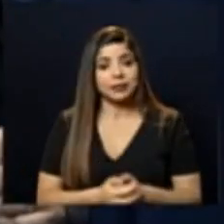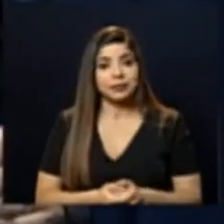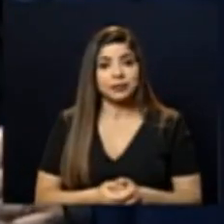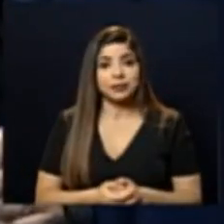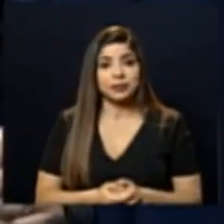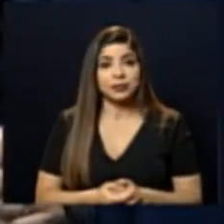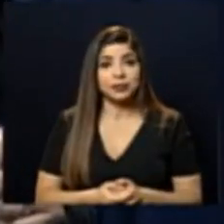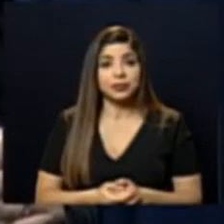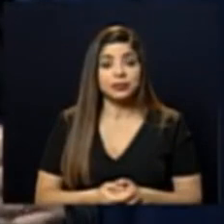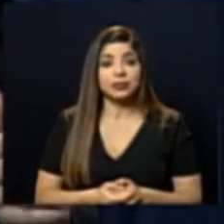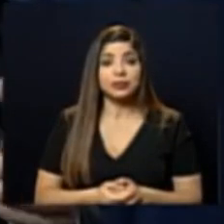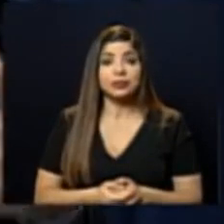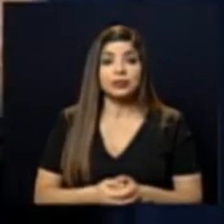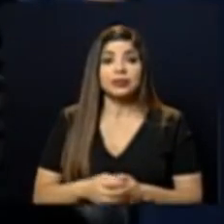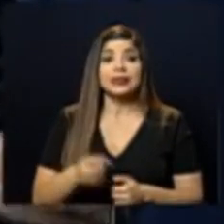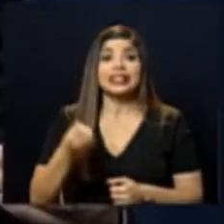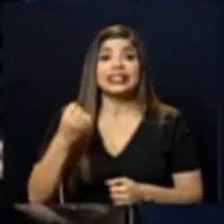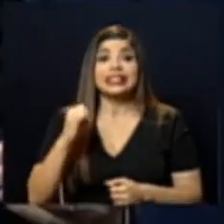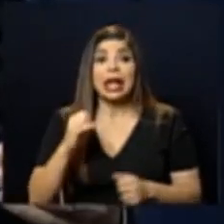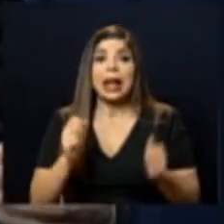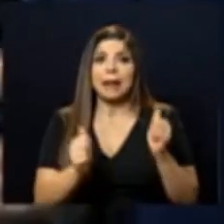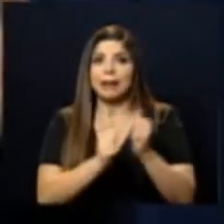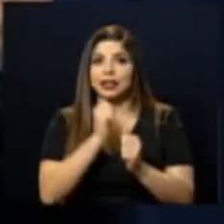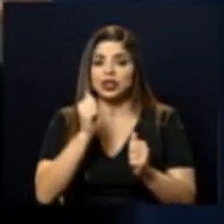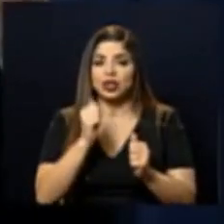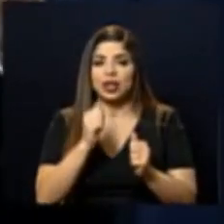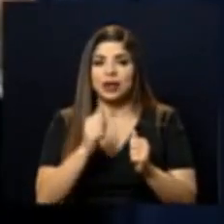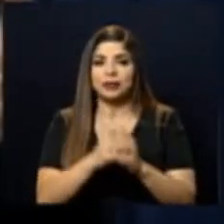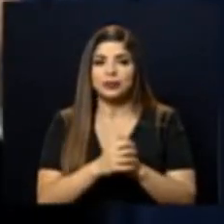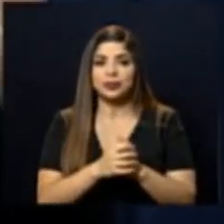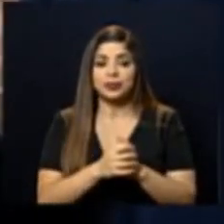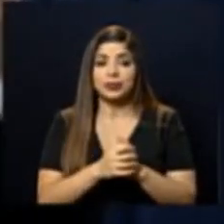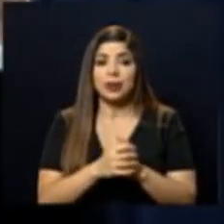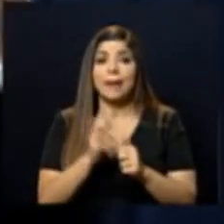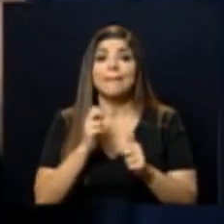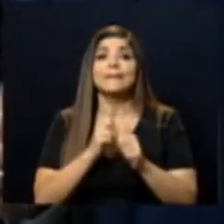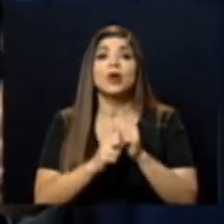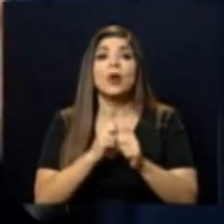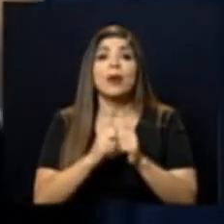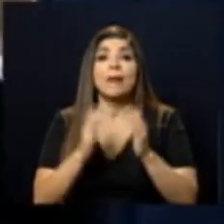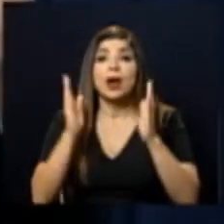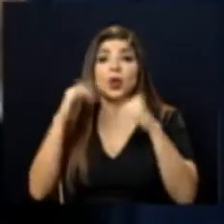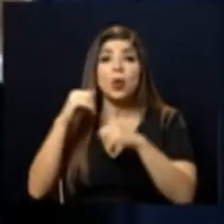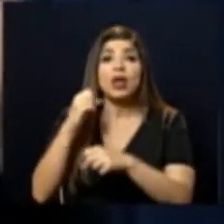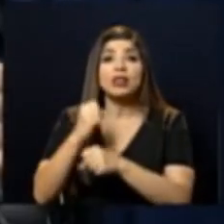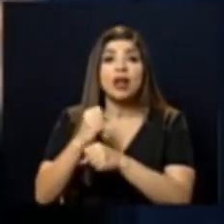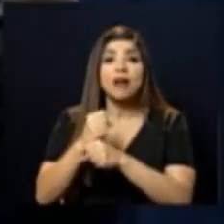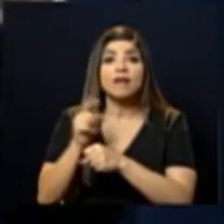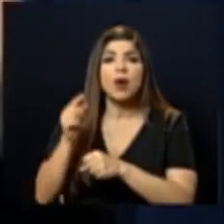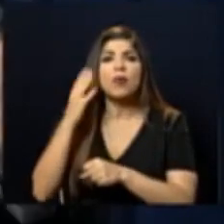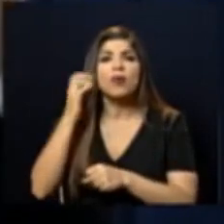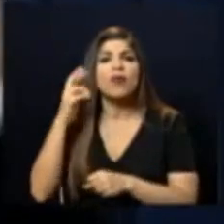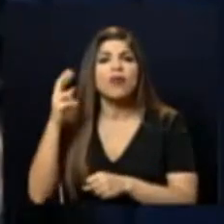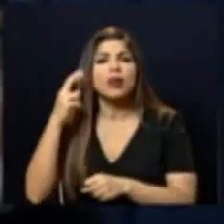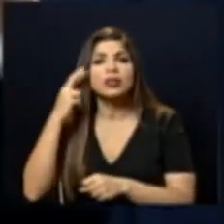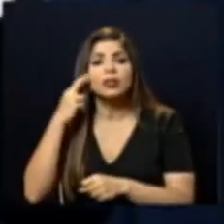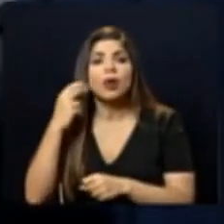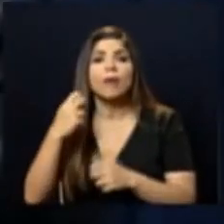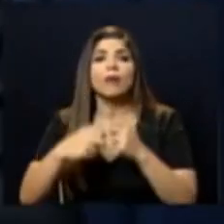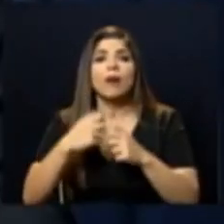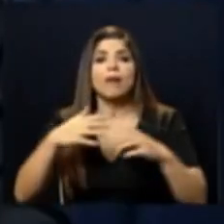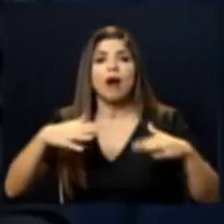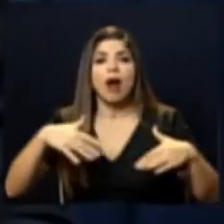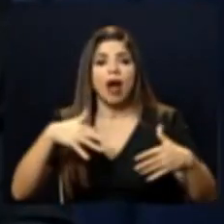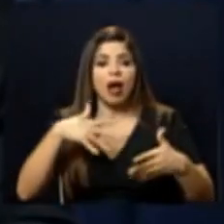medida, o más bien, en gran medida, el problema del desempleo es un problema de formación y